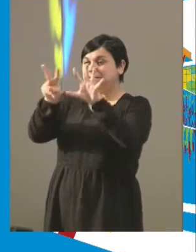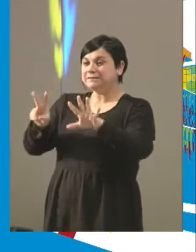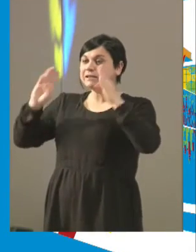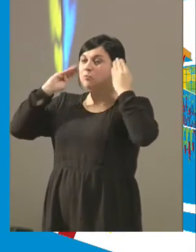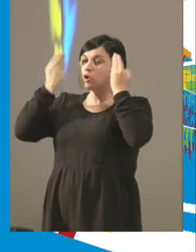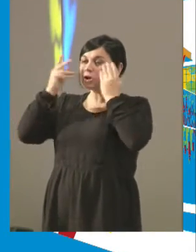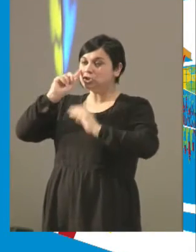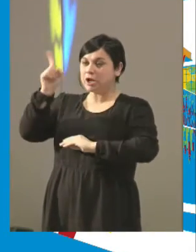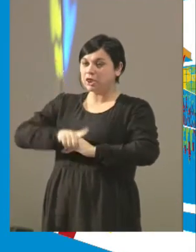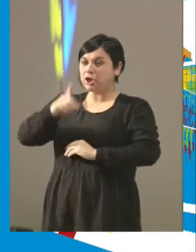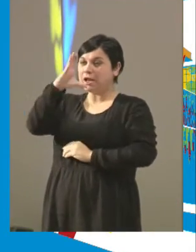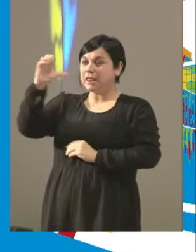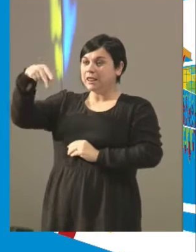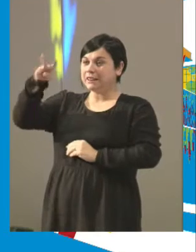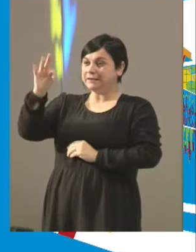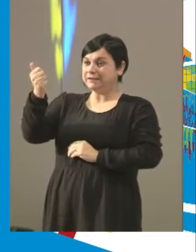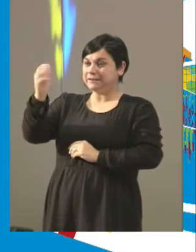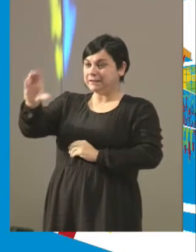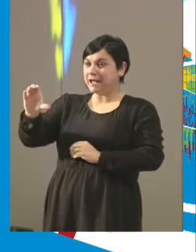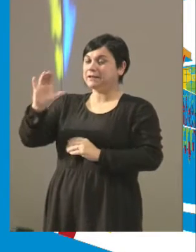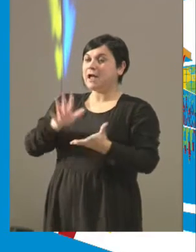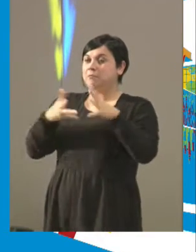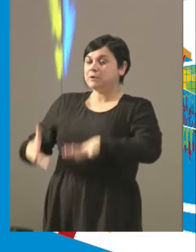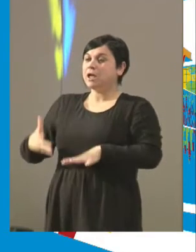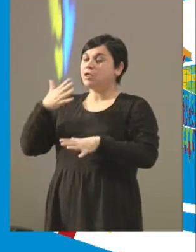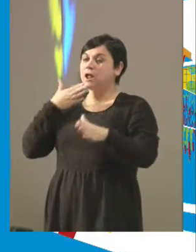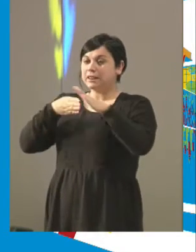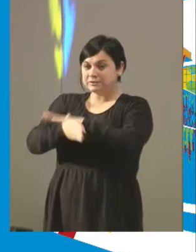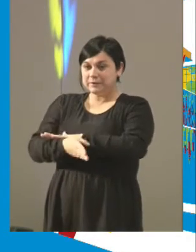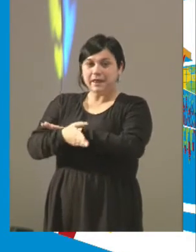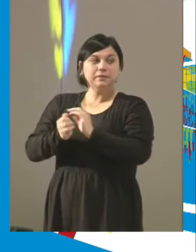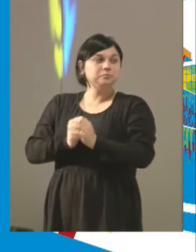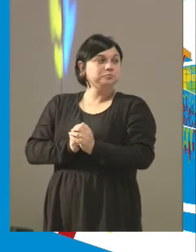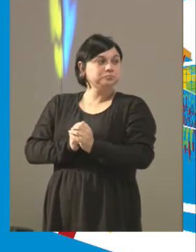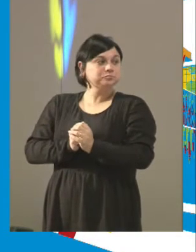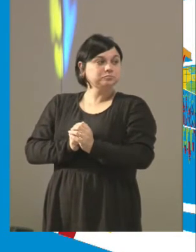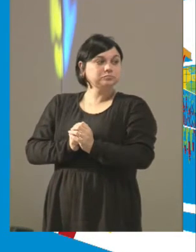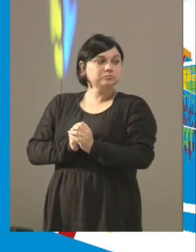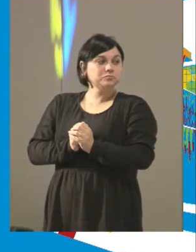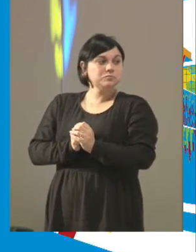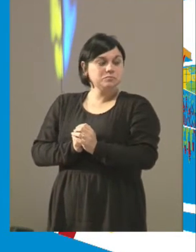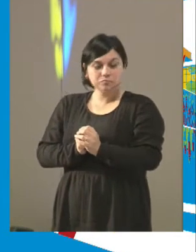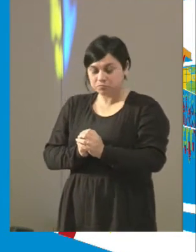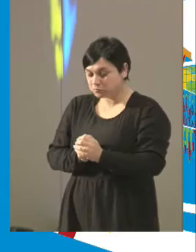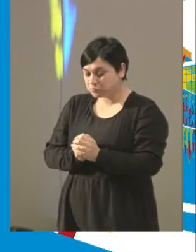Tecnología de la Accesibilidad, que, como todos sabéis, está dedicado a la transformación digital accesible.